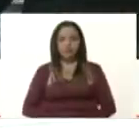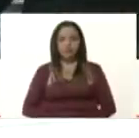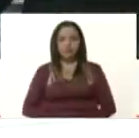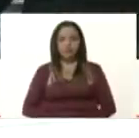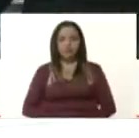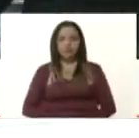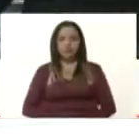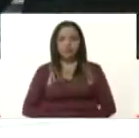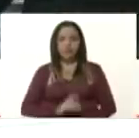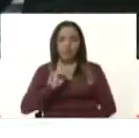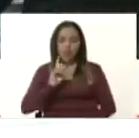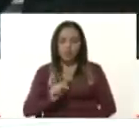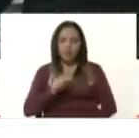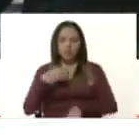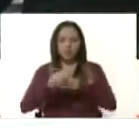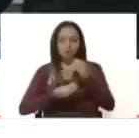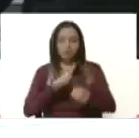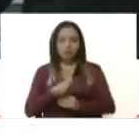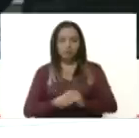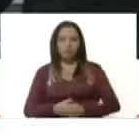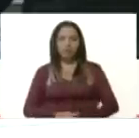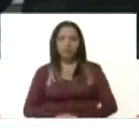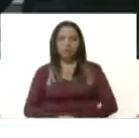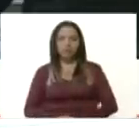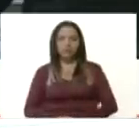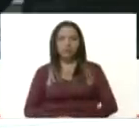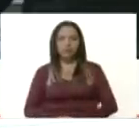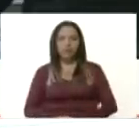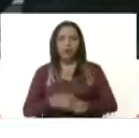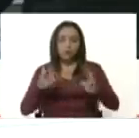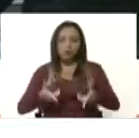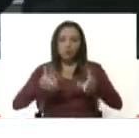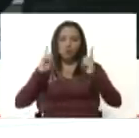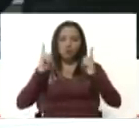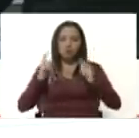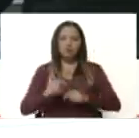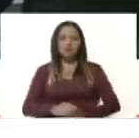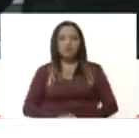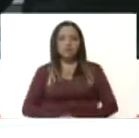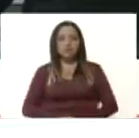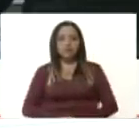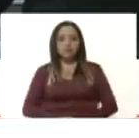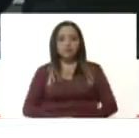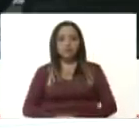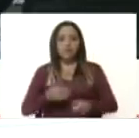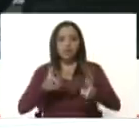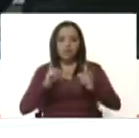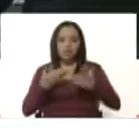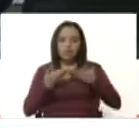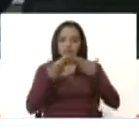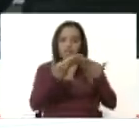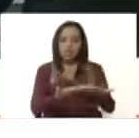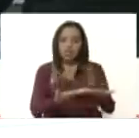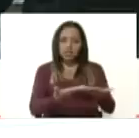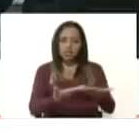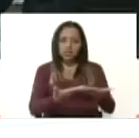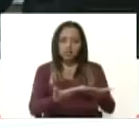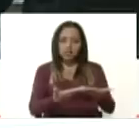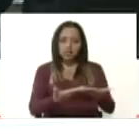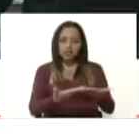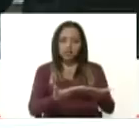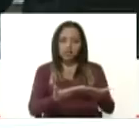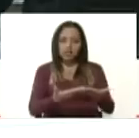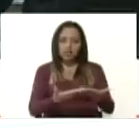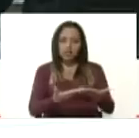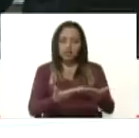Vamos a proceder a autorizo que se entregue la licencia